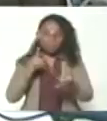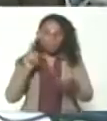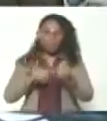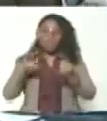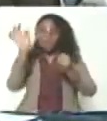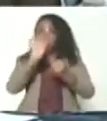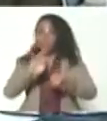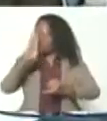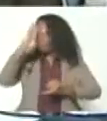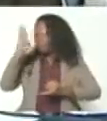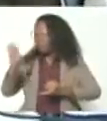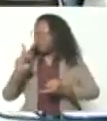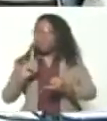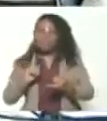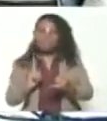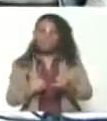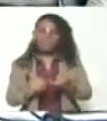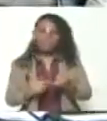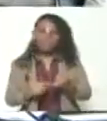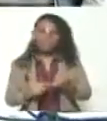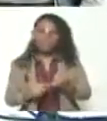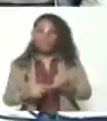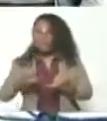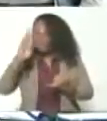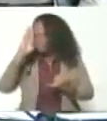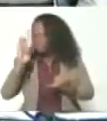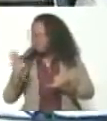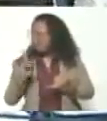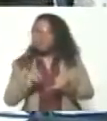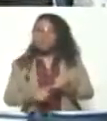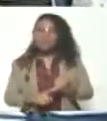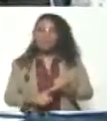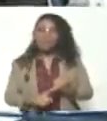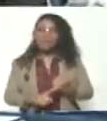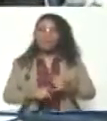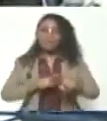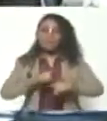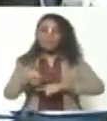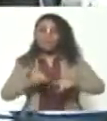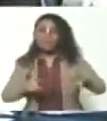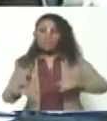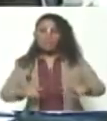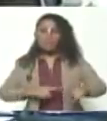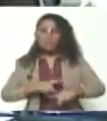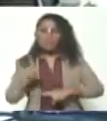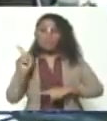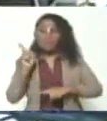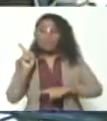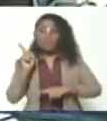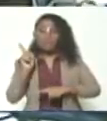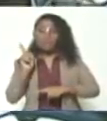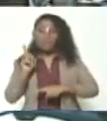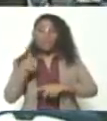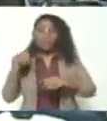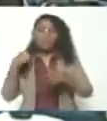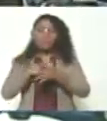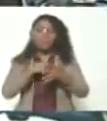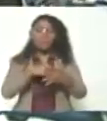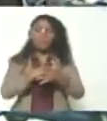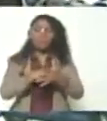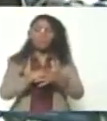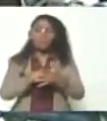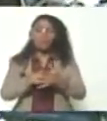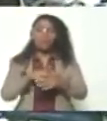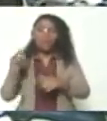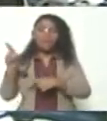manera directa, directa, en la conducción y coordinación de estos ataques delincuenciales